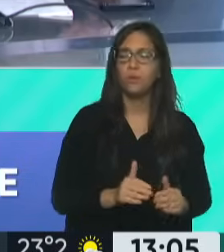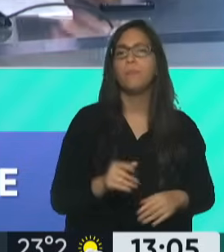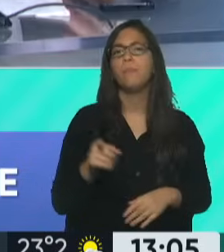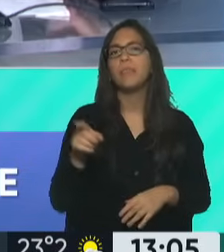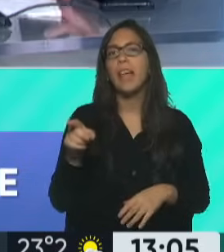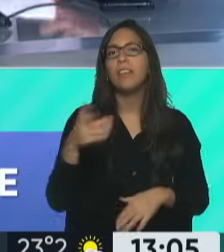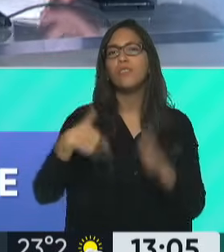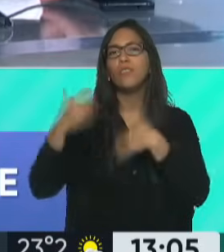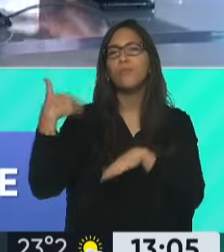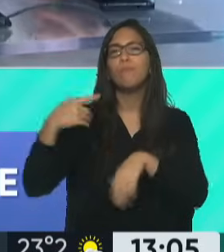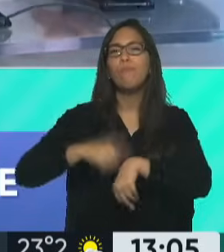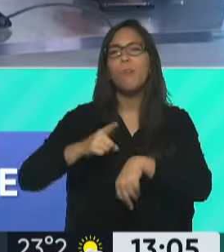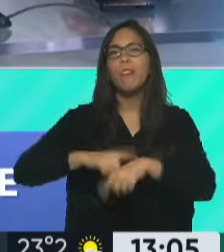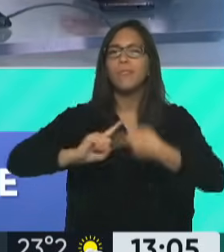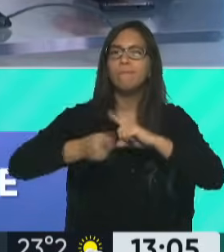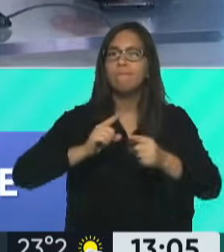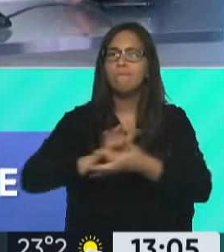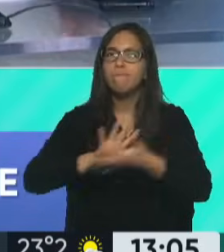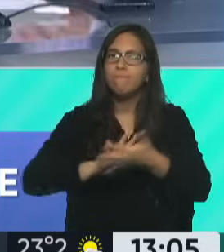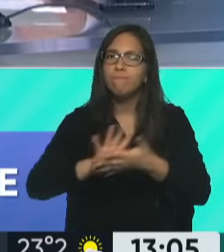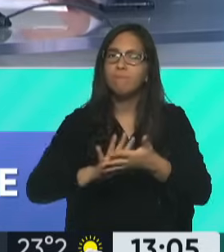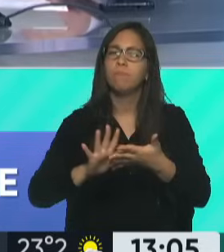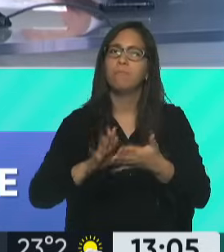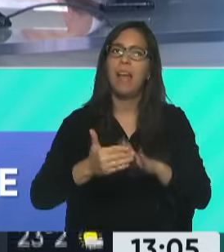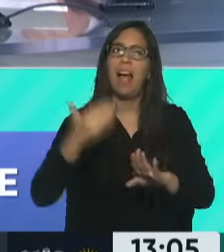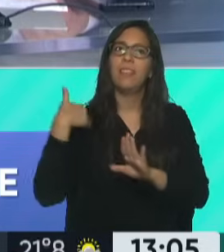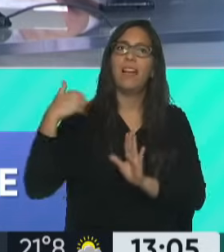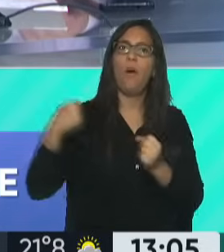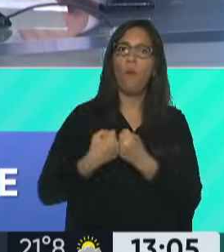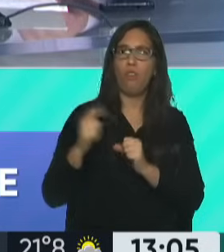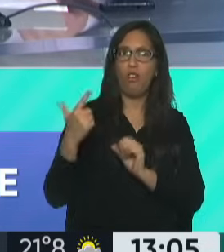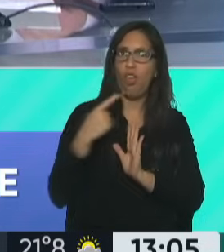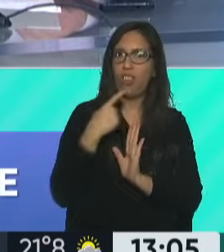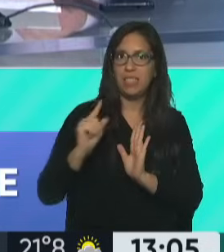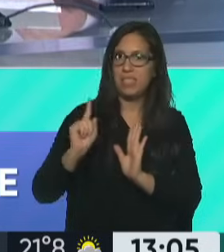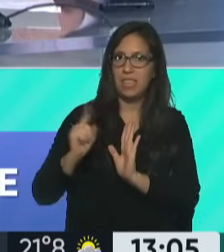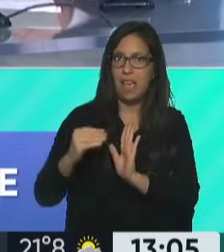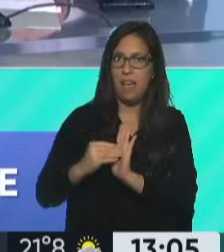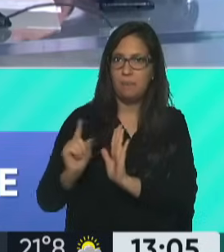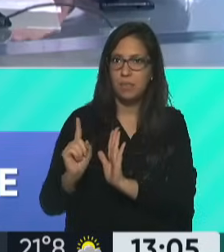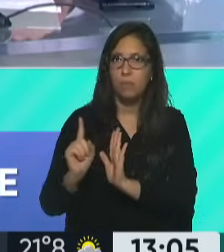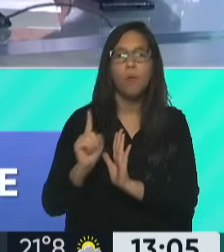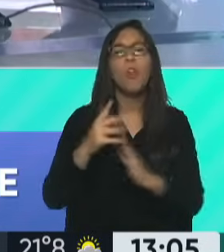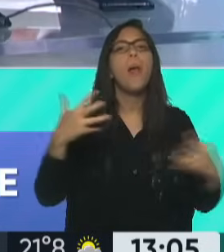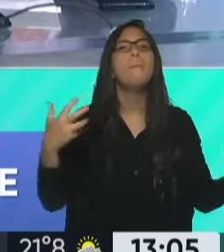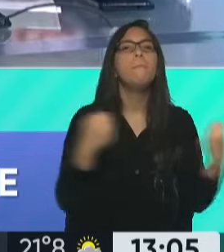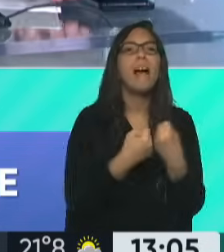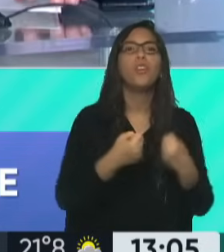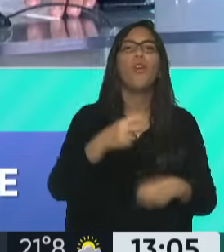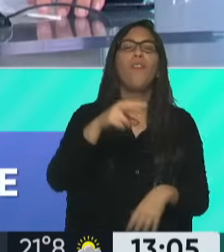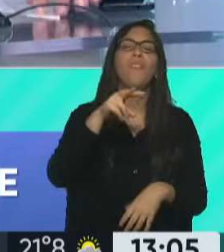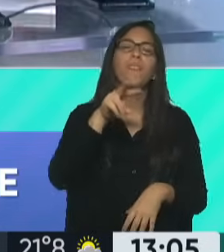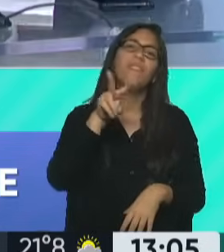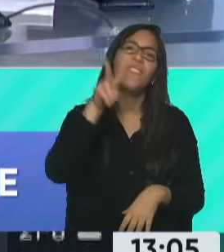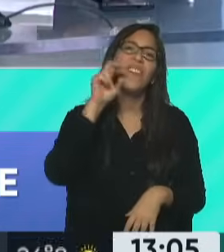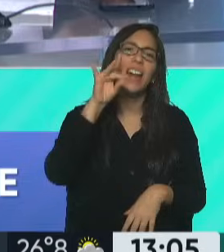plena negociación no está originalmente planteado así lo que se llama el pacto verde europeo de la